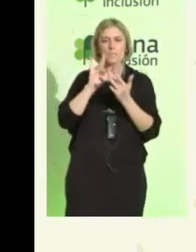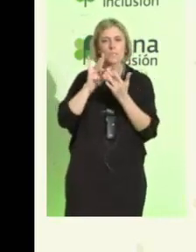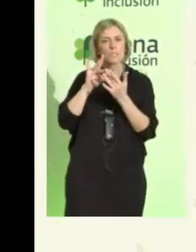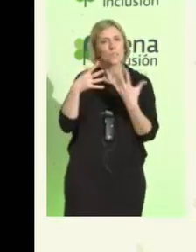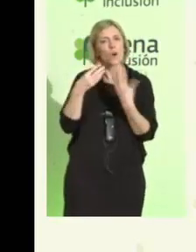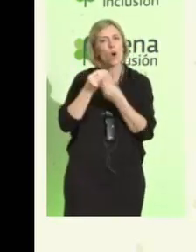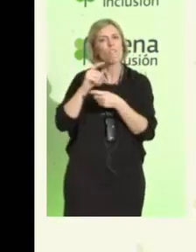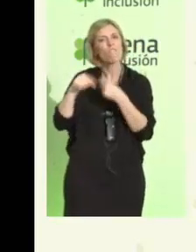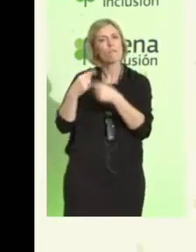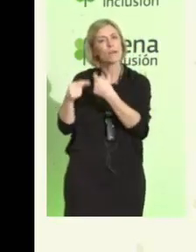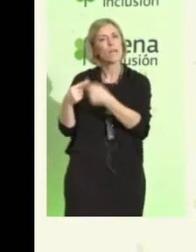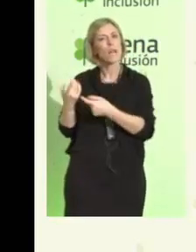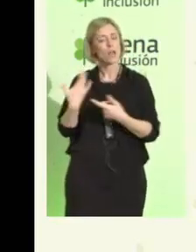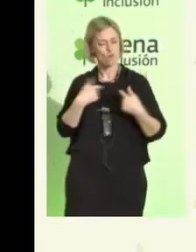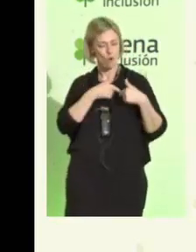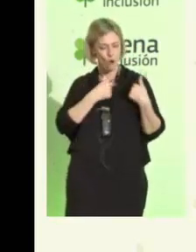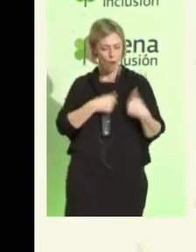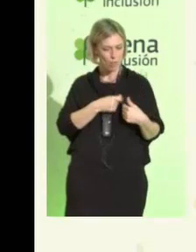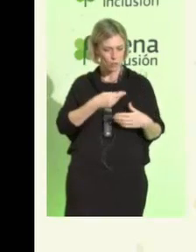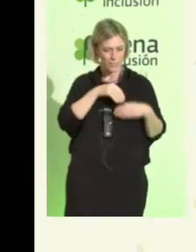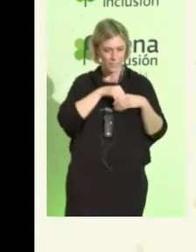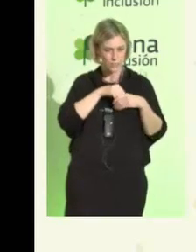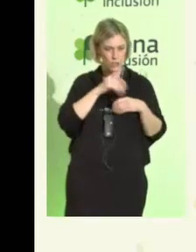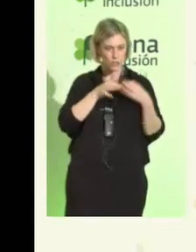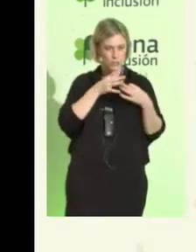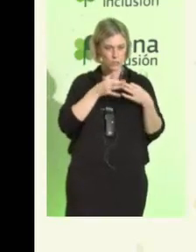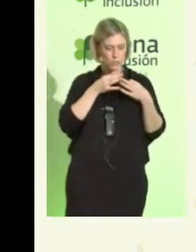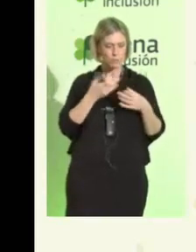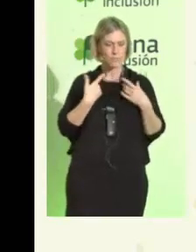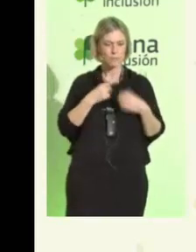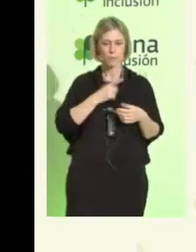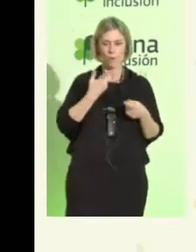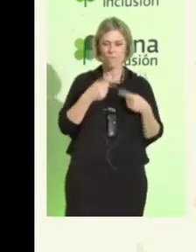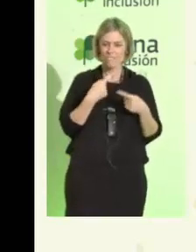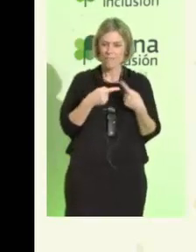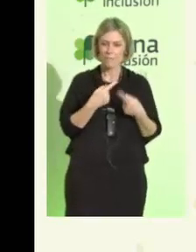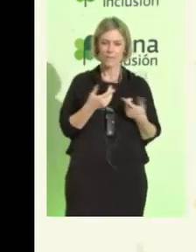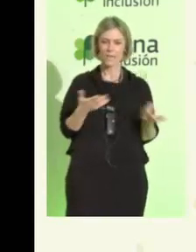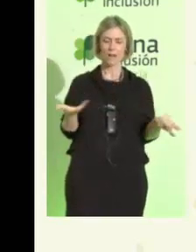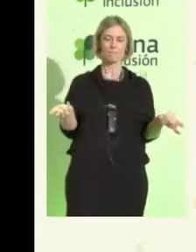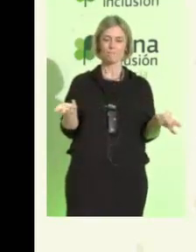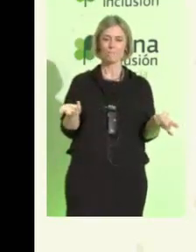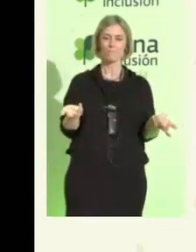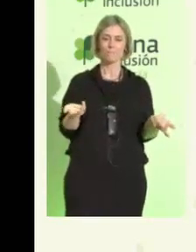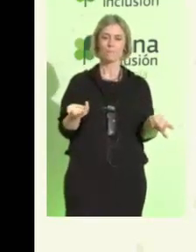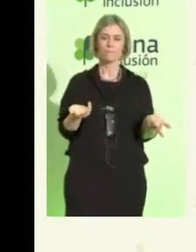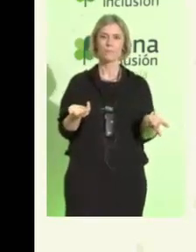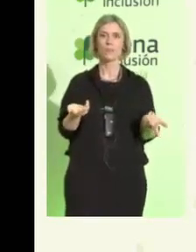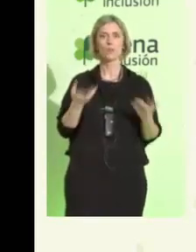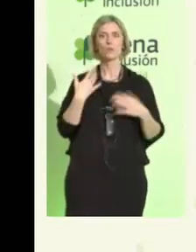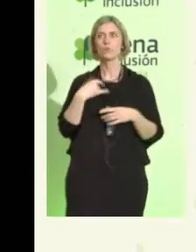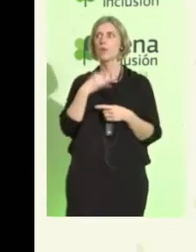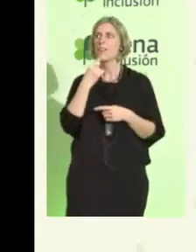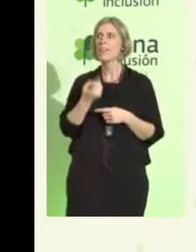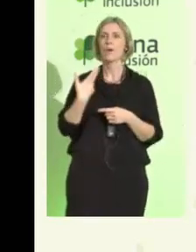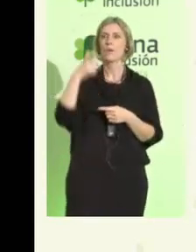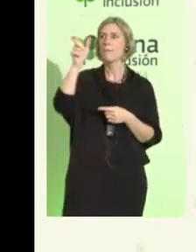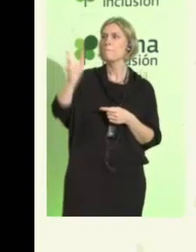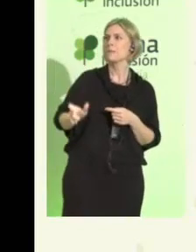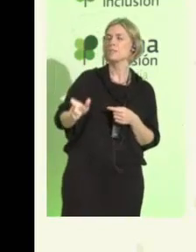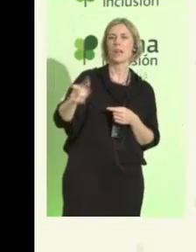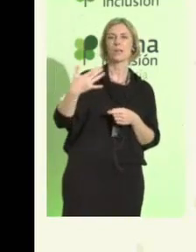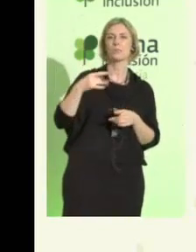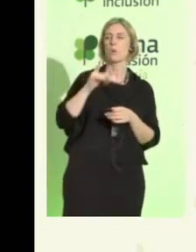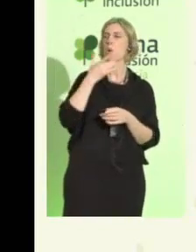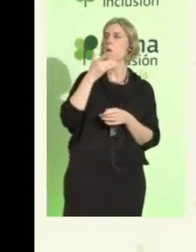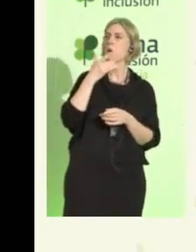corazón durante 40 años y empecé a pensar, ¿cómo le dices eso a un extraño? ¿Cómo vas a decirle eso a una extraña, a alguien